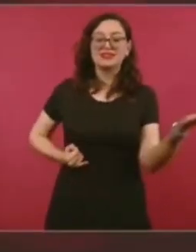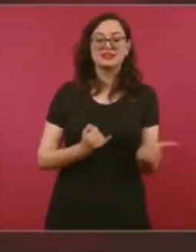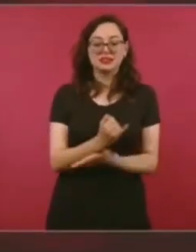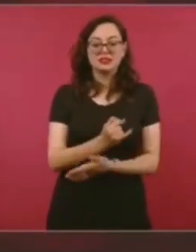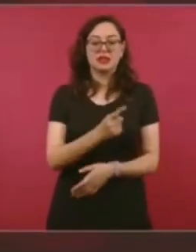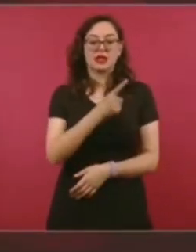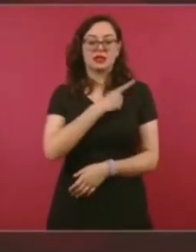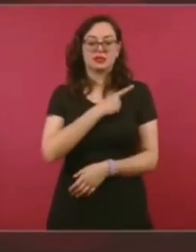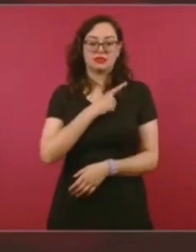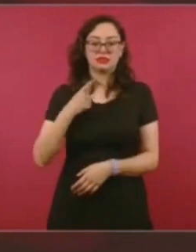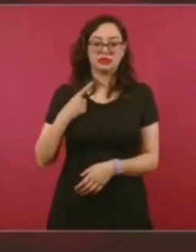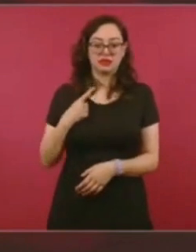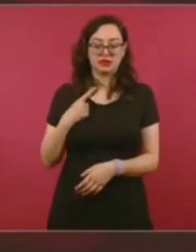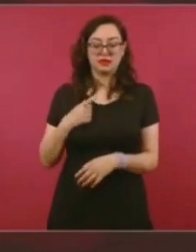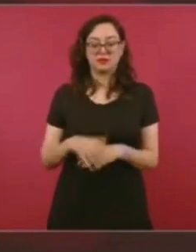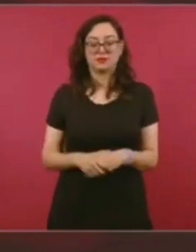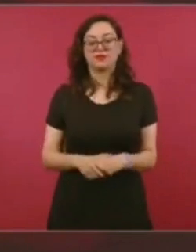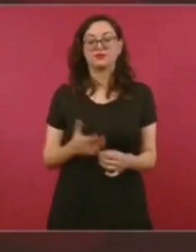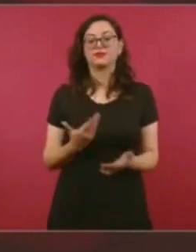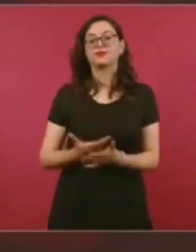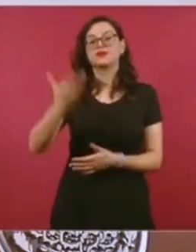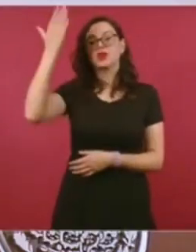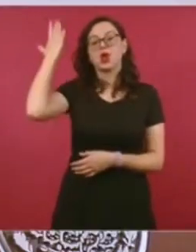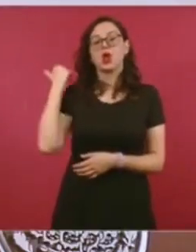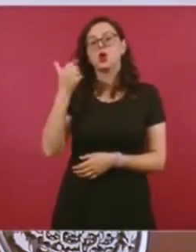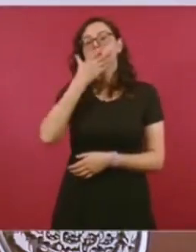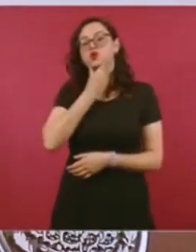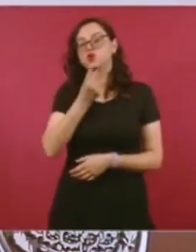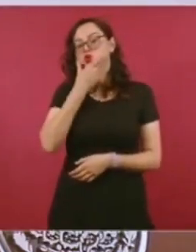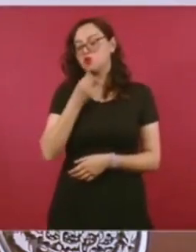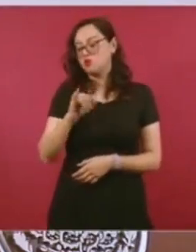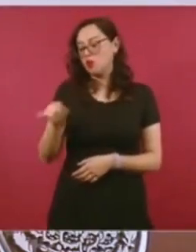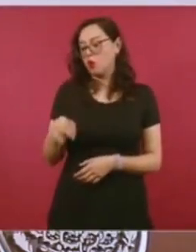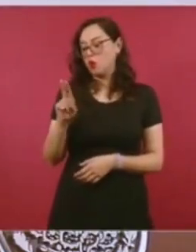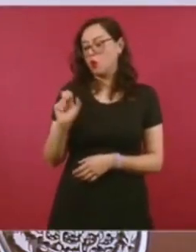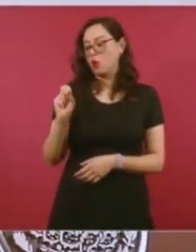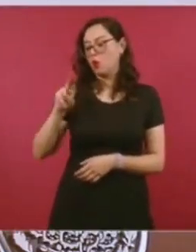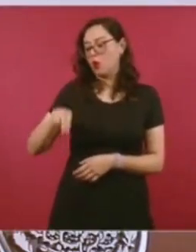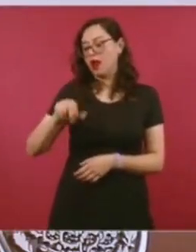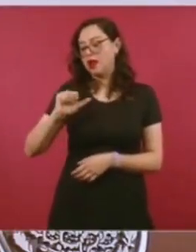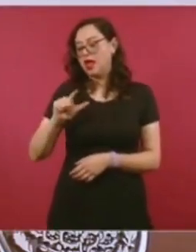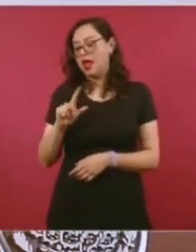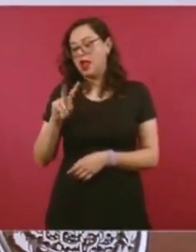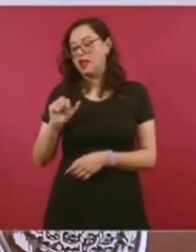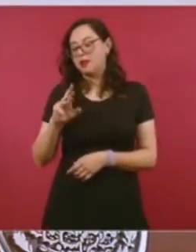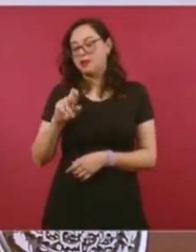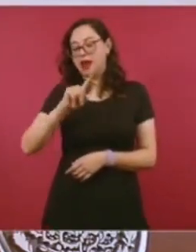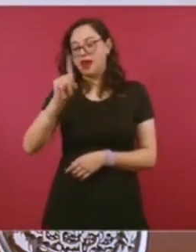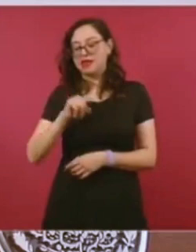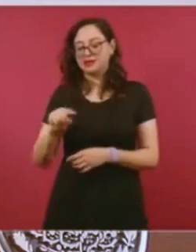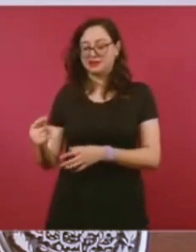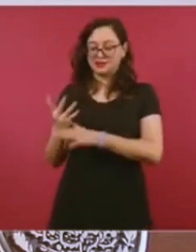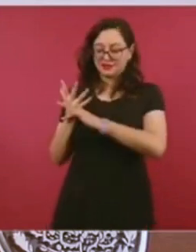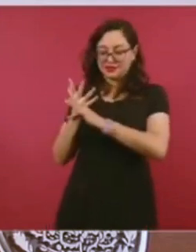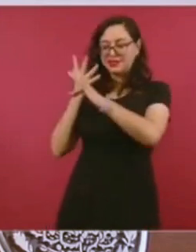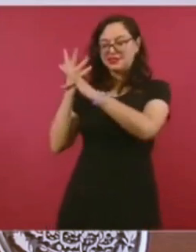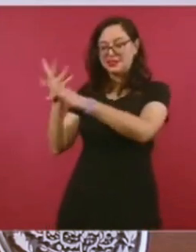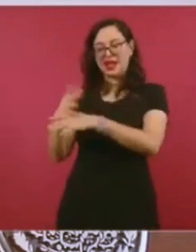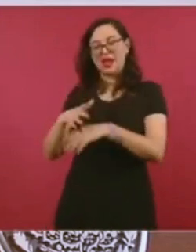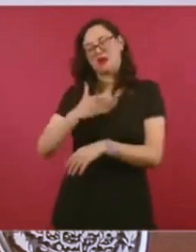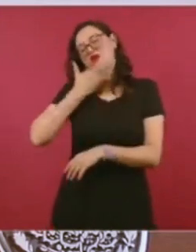hacerse como decía Juan Álvarez de manera muy coloquial esta